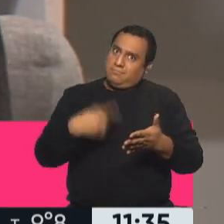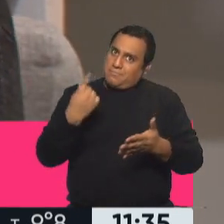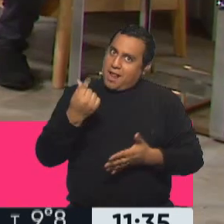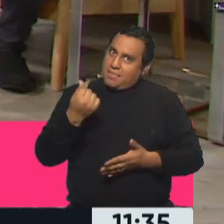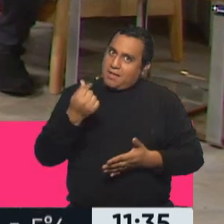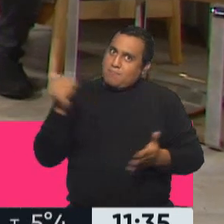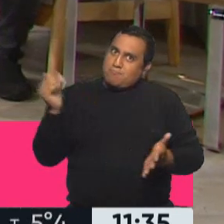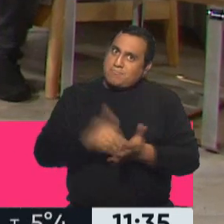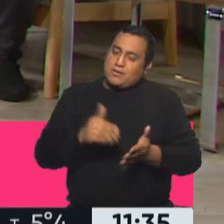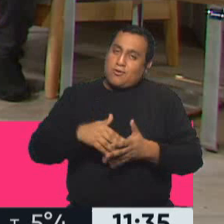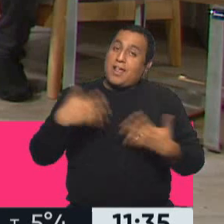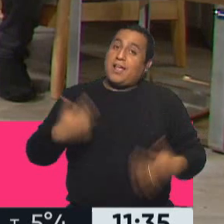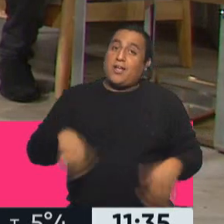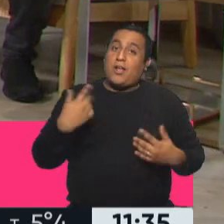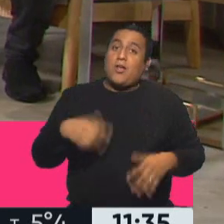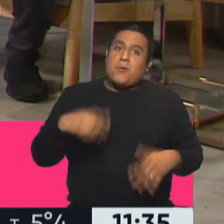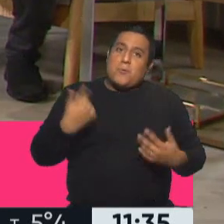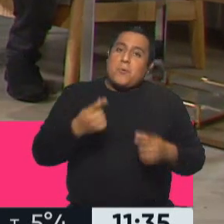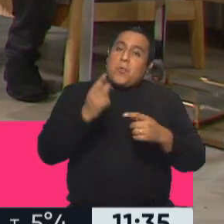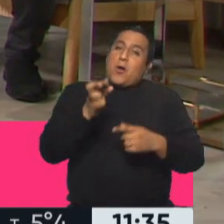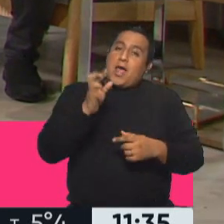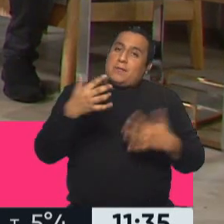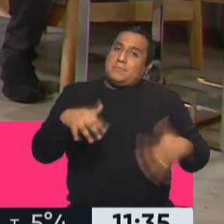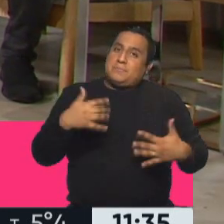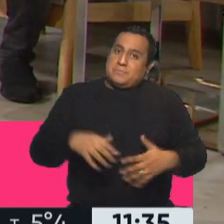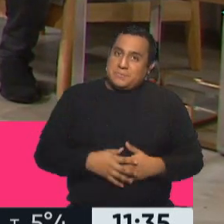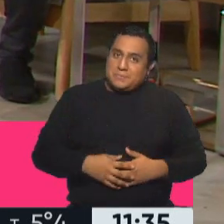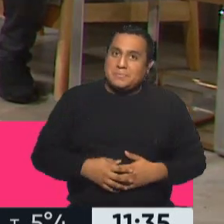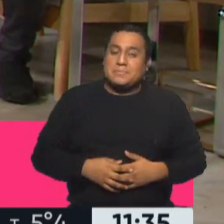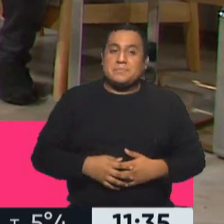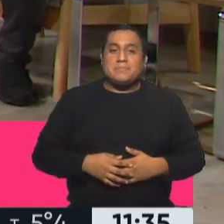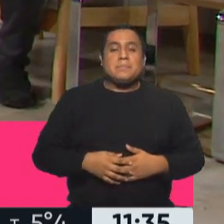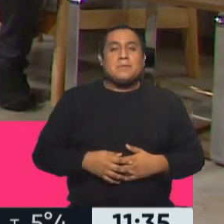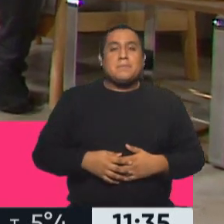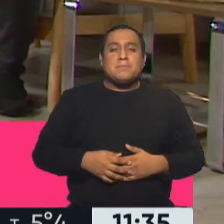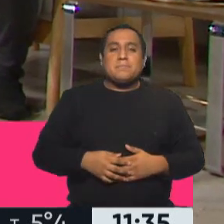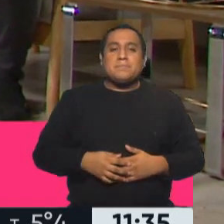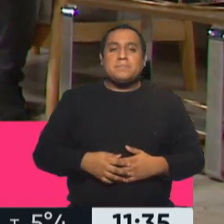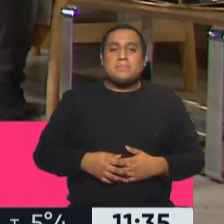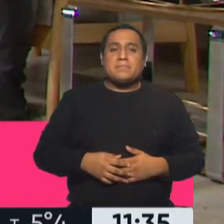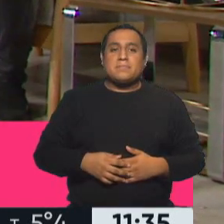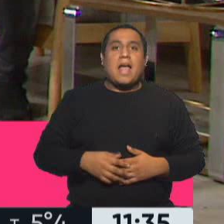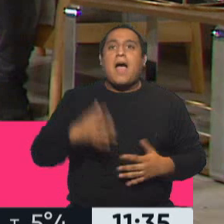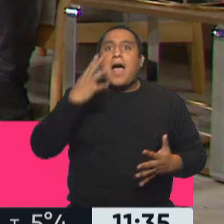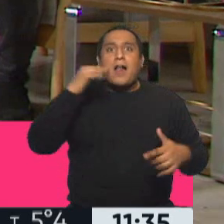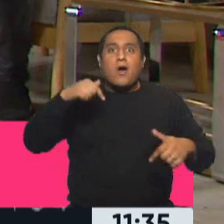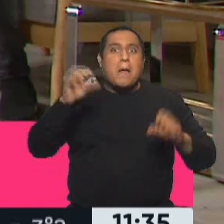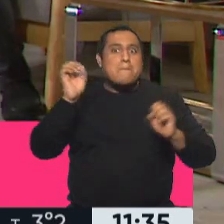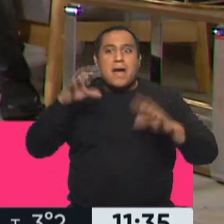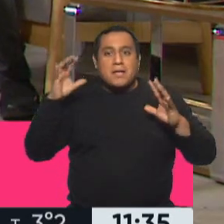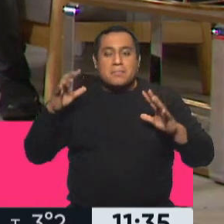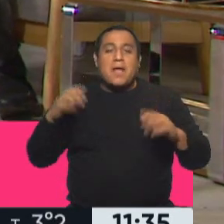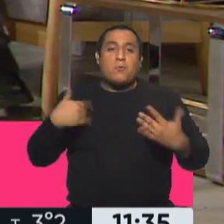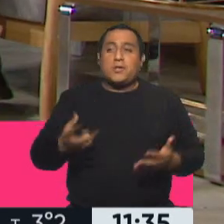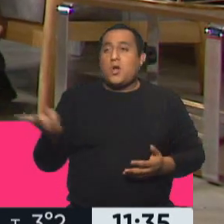dinero. Y de verdes. Y de verdes. Y de verdes. Están los titanes, mirá cómo están, ¿no? Pendiente. Para ver, hacemos algo. ¿Cierto, chicos? Yo voy a aprovechar que están